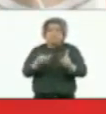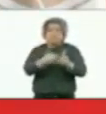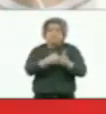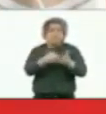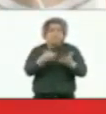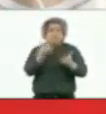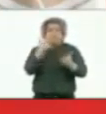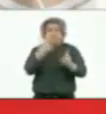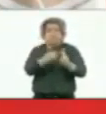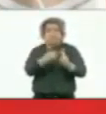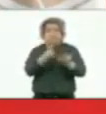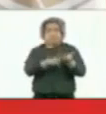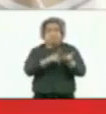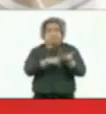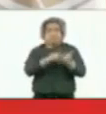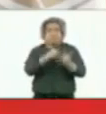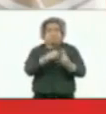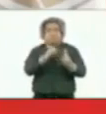Realmente pues